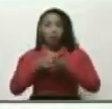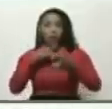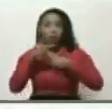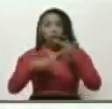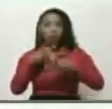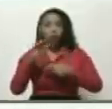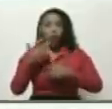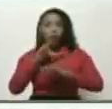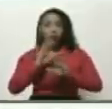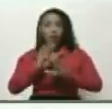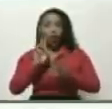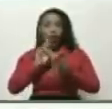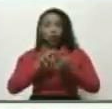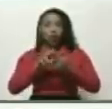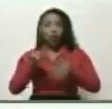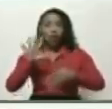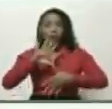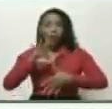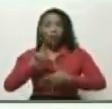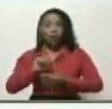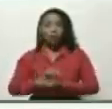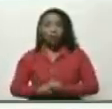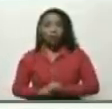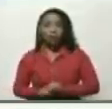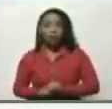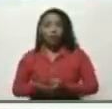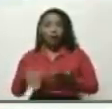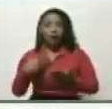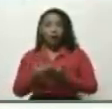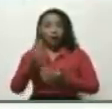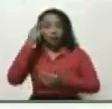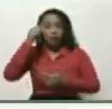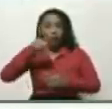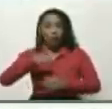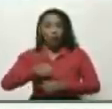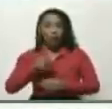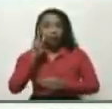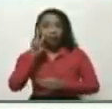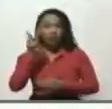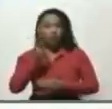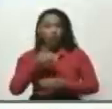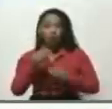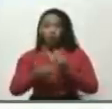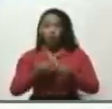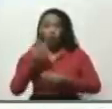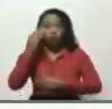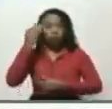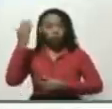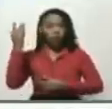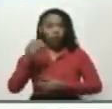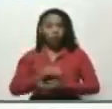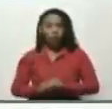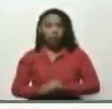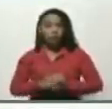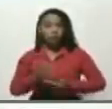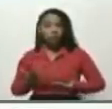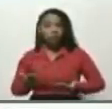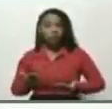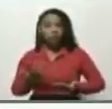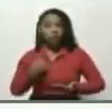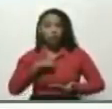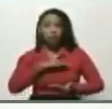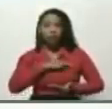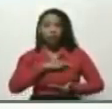la historia de América Latina. Al día de hoy vemos cómo el sueño de